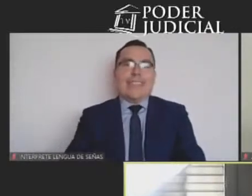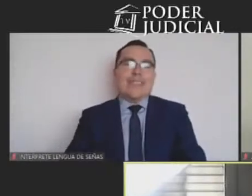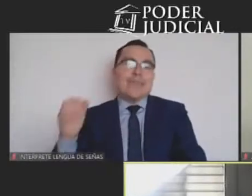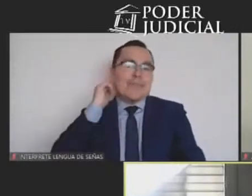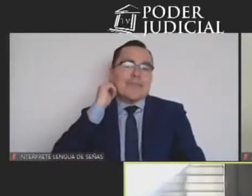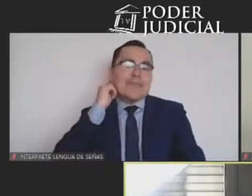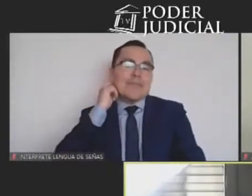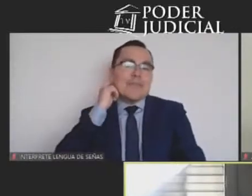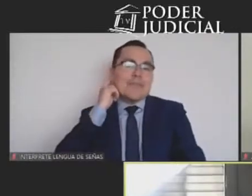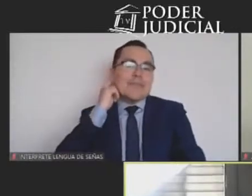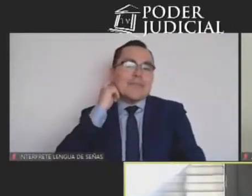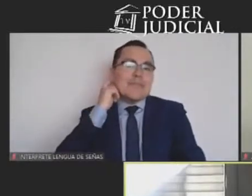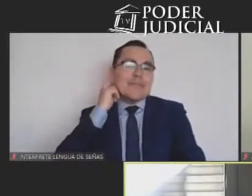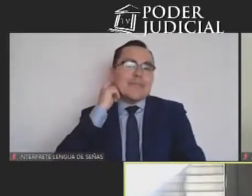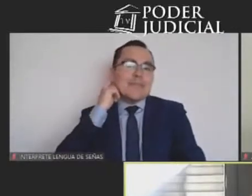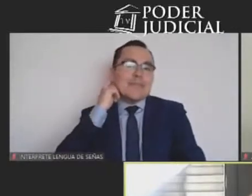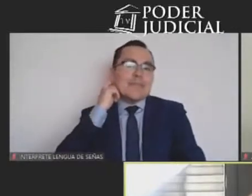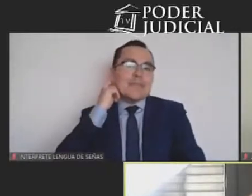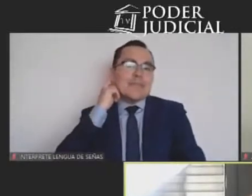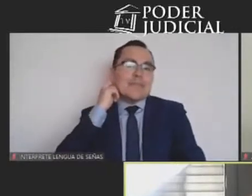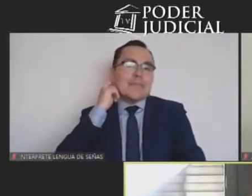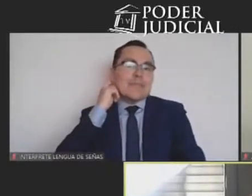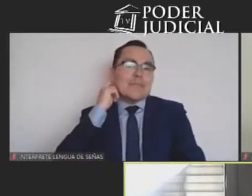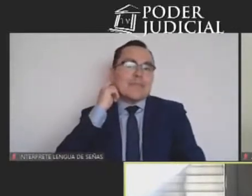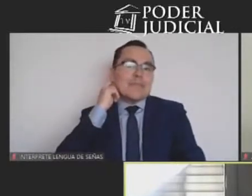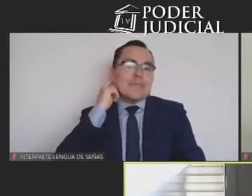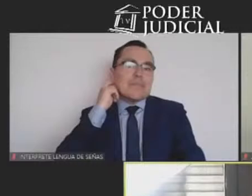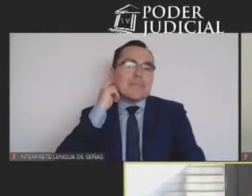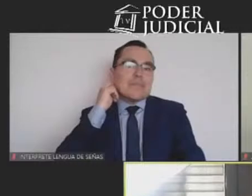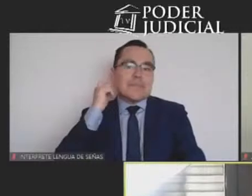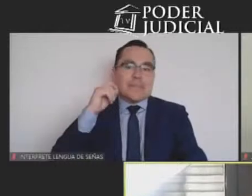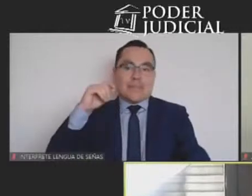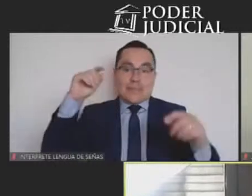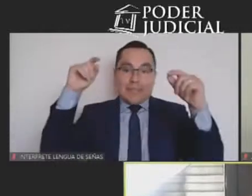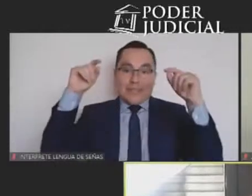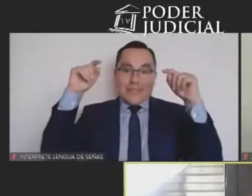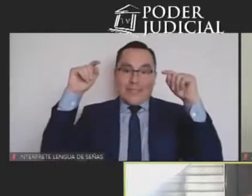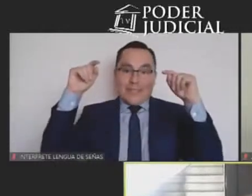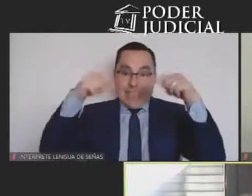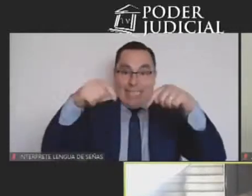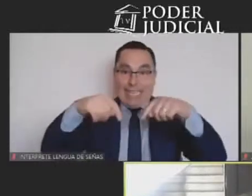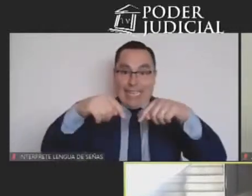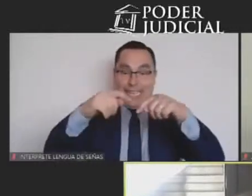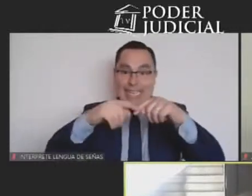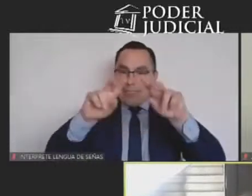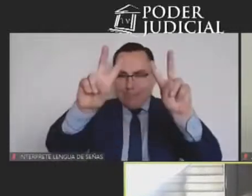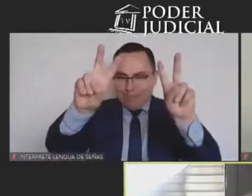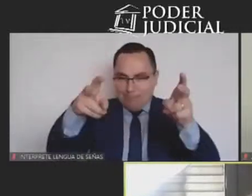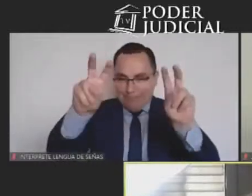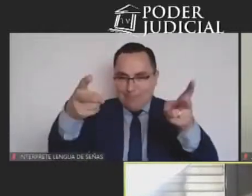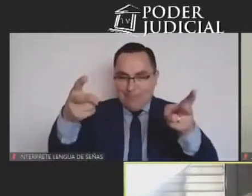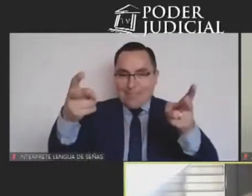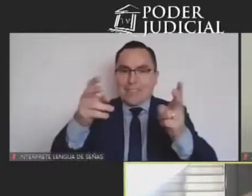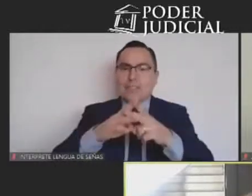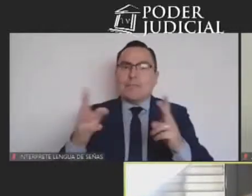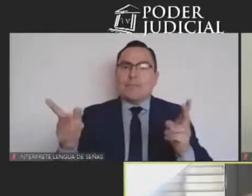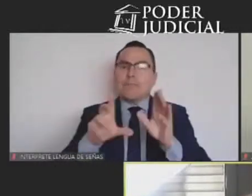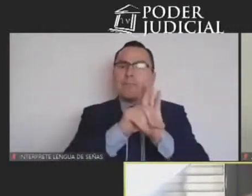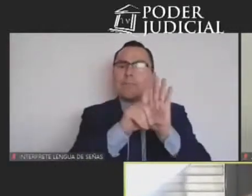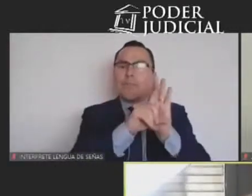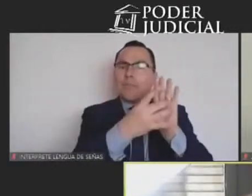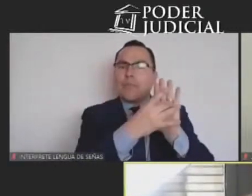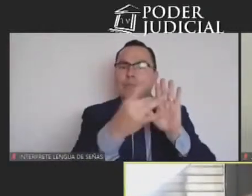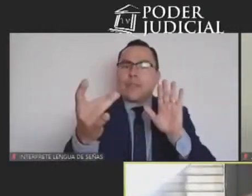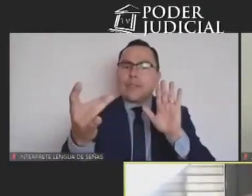Para estas definiciones que pueden extraerse de la legislación, como digo